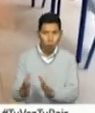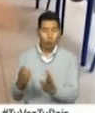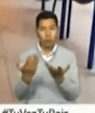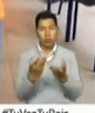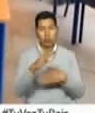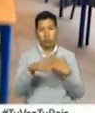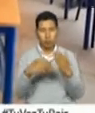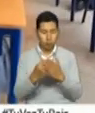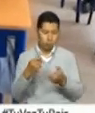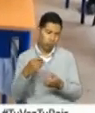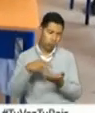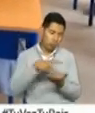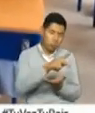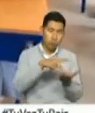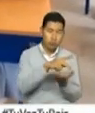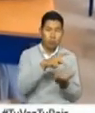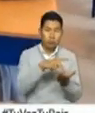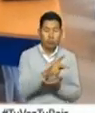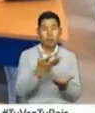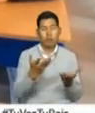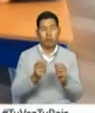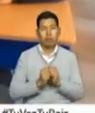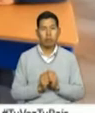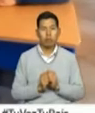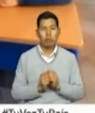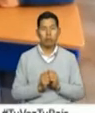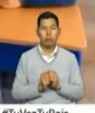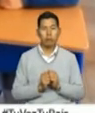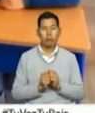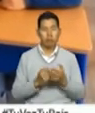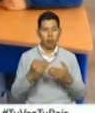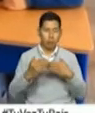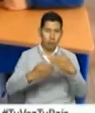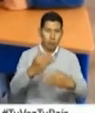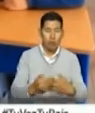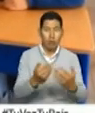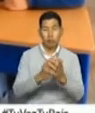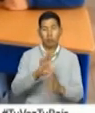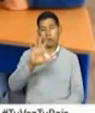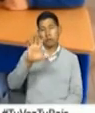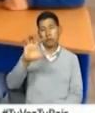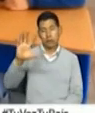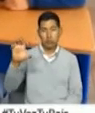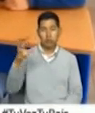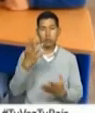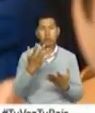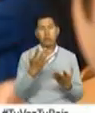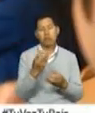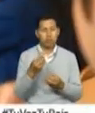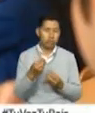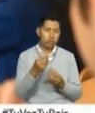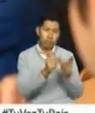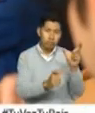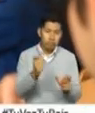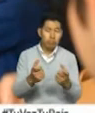canceladas a partir de este lunes 6 de noviembre en este proceso 595 jubilados recibirán los pagos